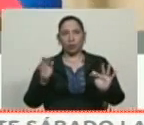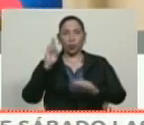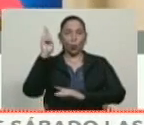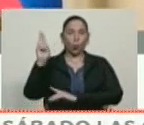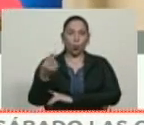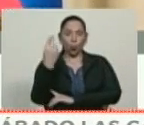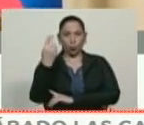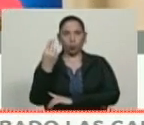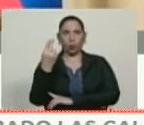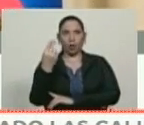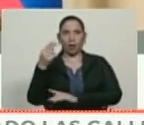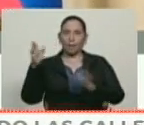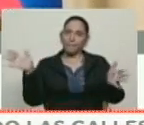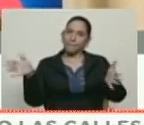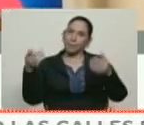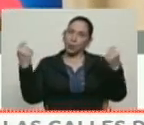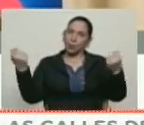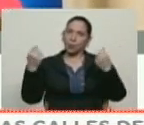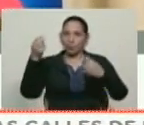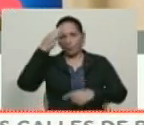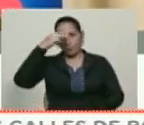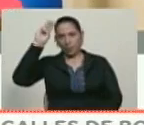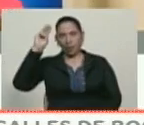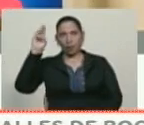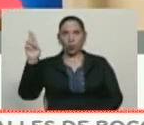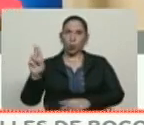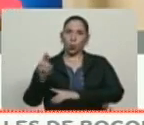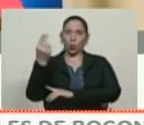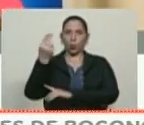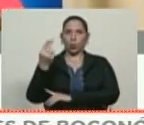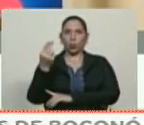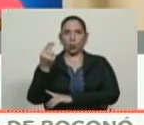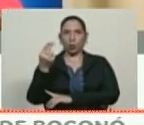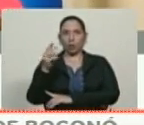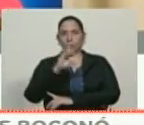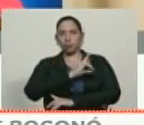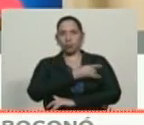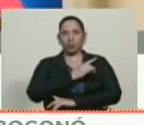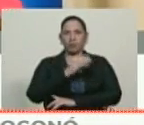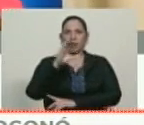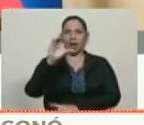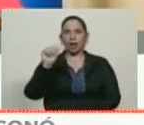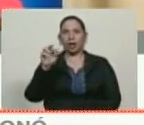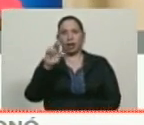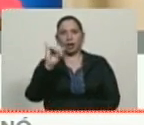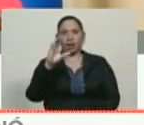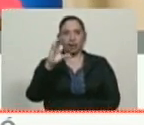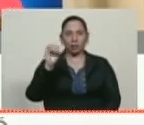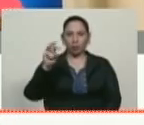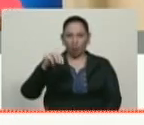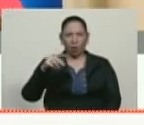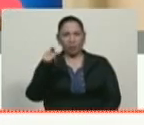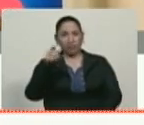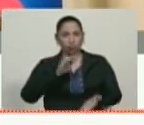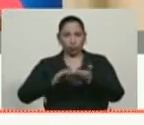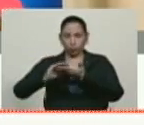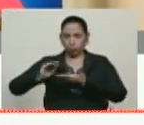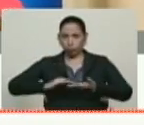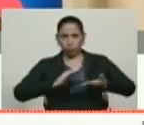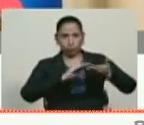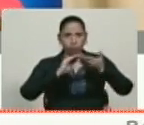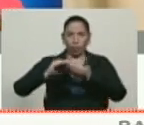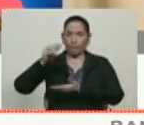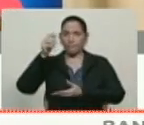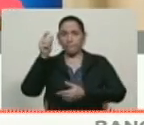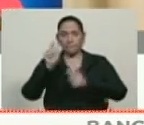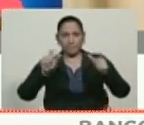por México, Uruguay, CARICOM y Bolivia, de que sea un mecanismo para el entendimiento y una solución entre los venezolanos.